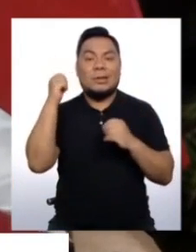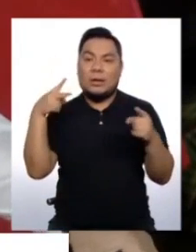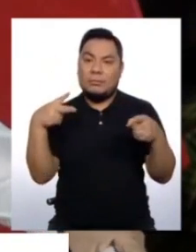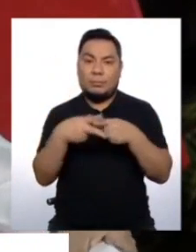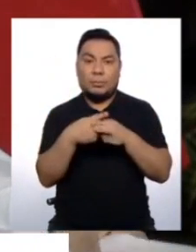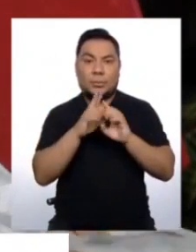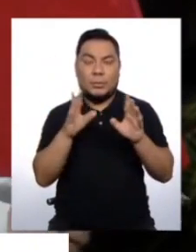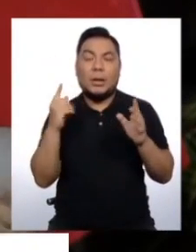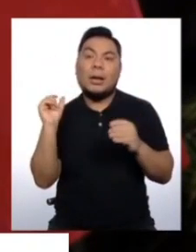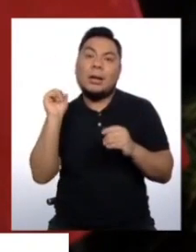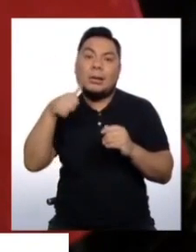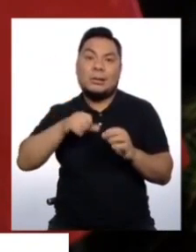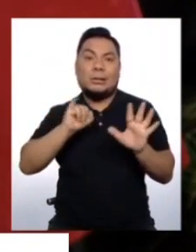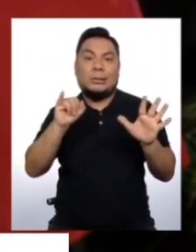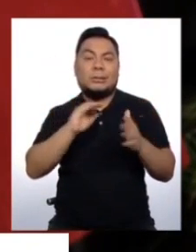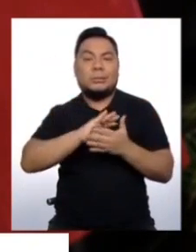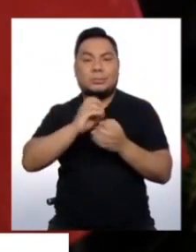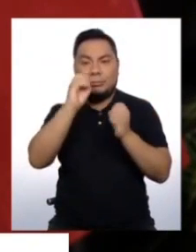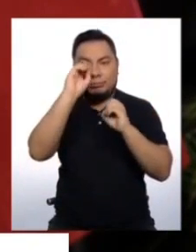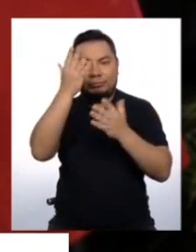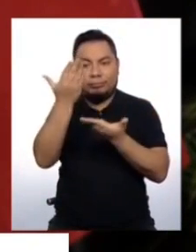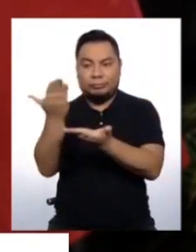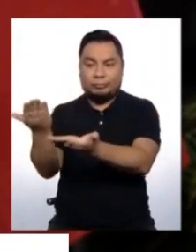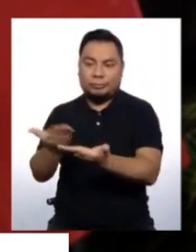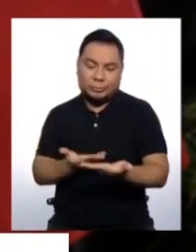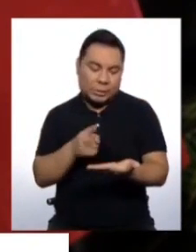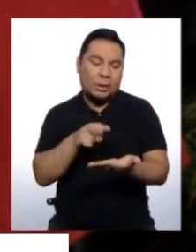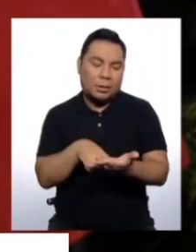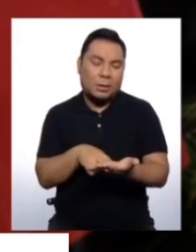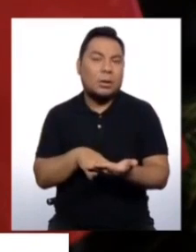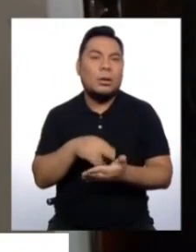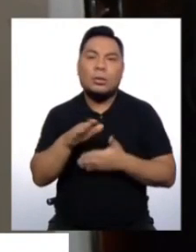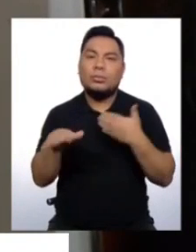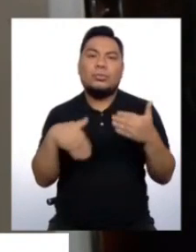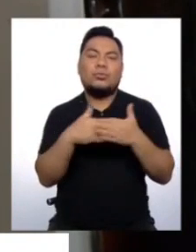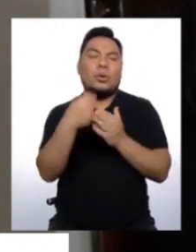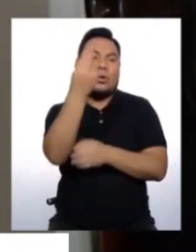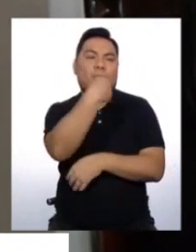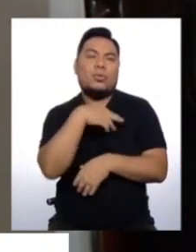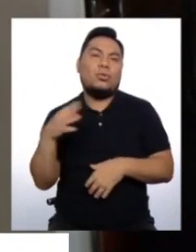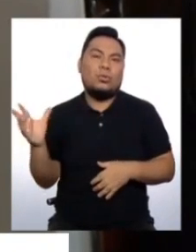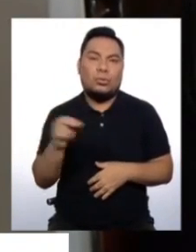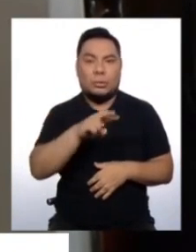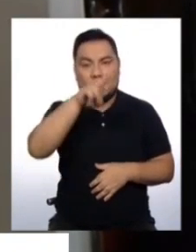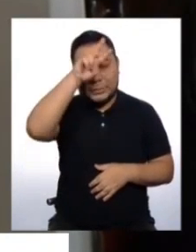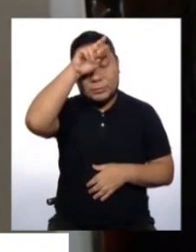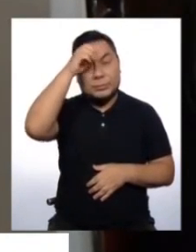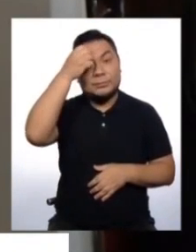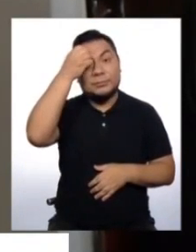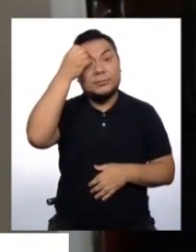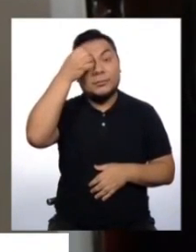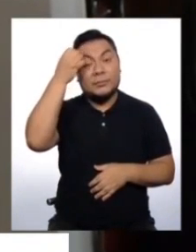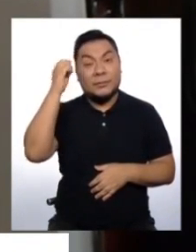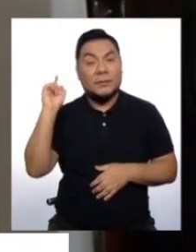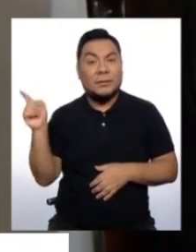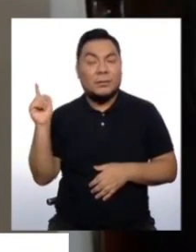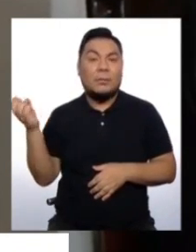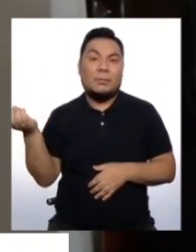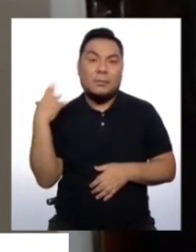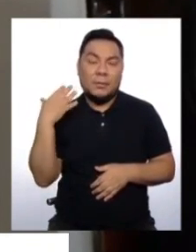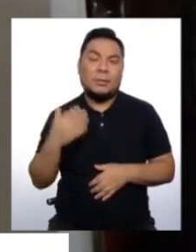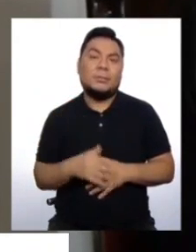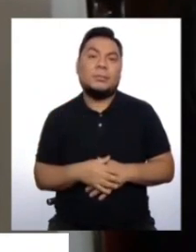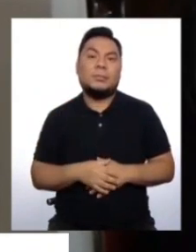de los hospitales de Lima y de todo el Perú. Y ahí es lo que me